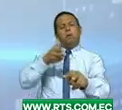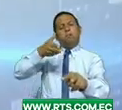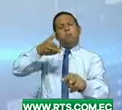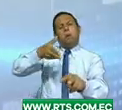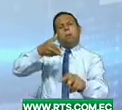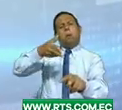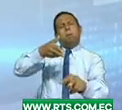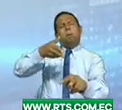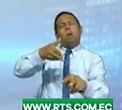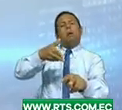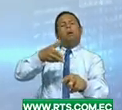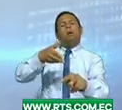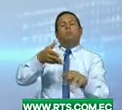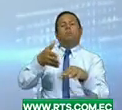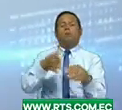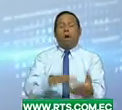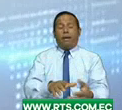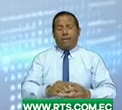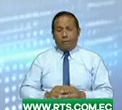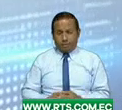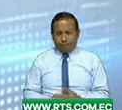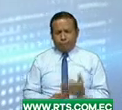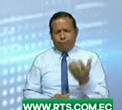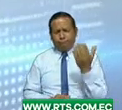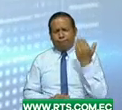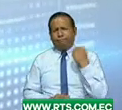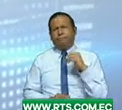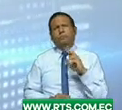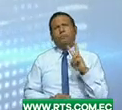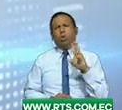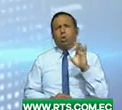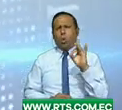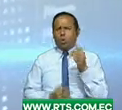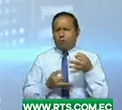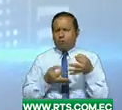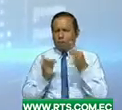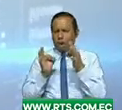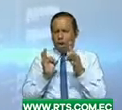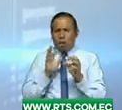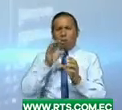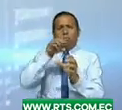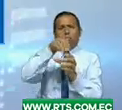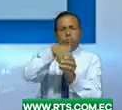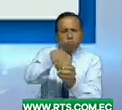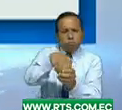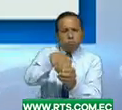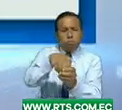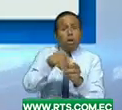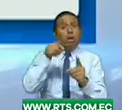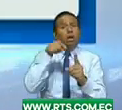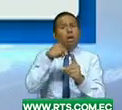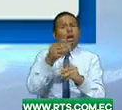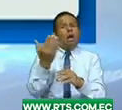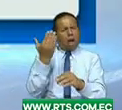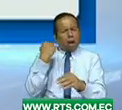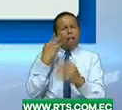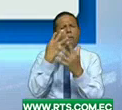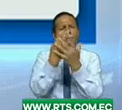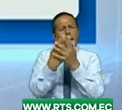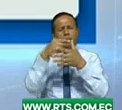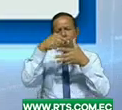disparo en la región lumbar el pasado 28 de febrero en el Guasmo y que registra antecedentes penales en